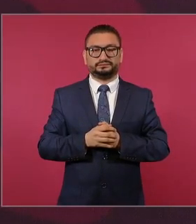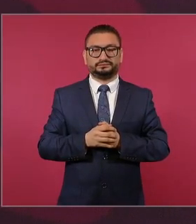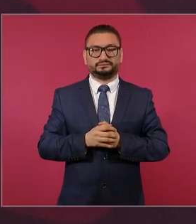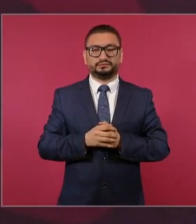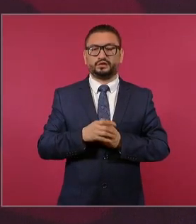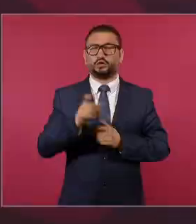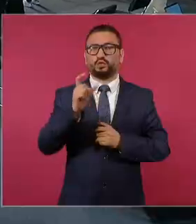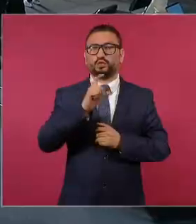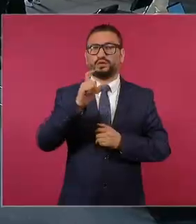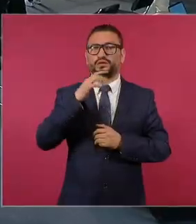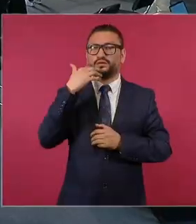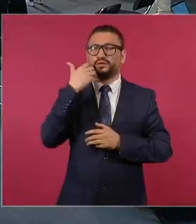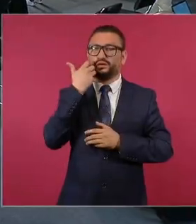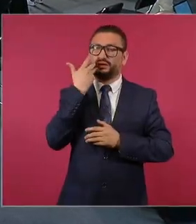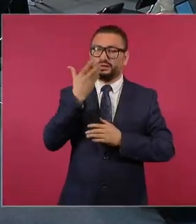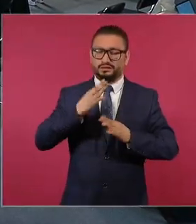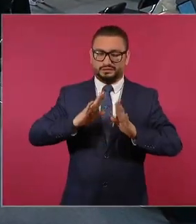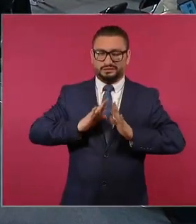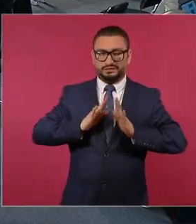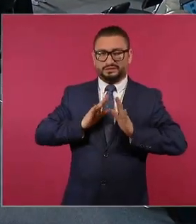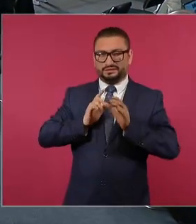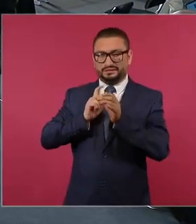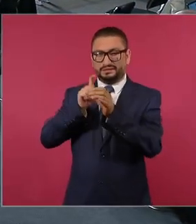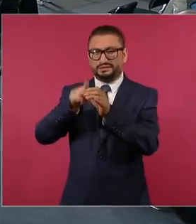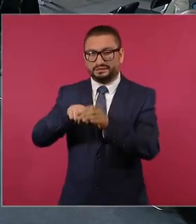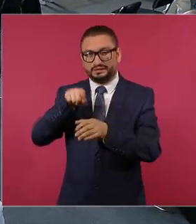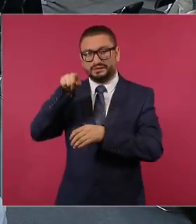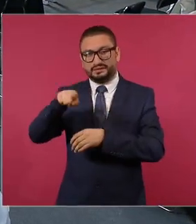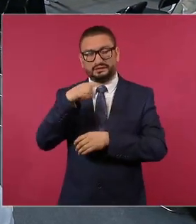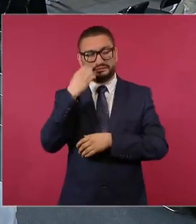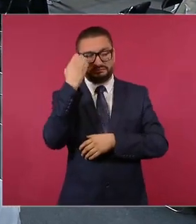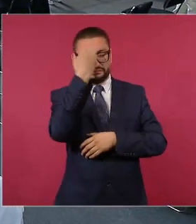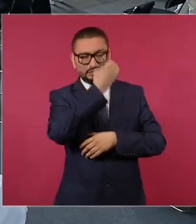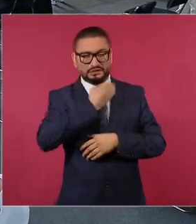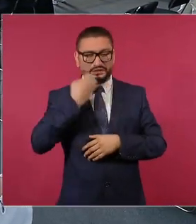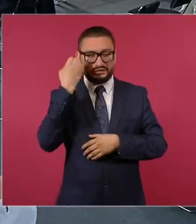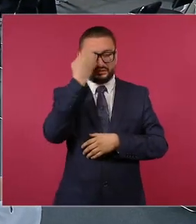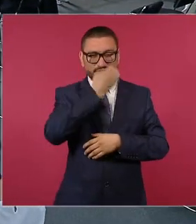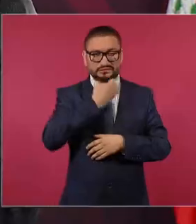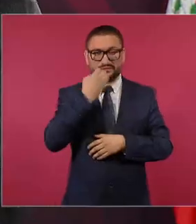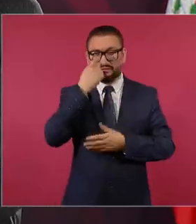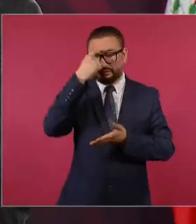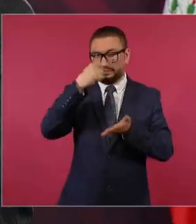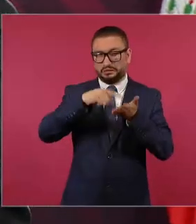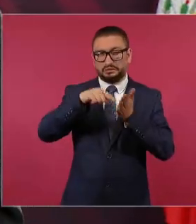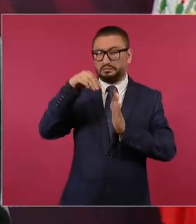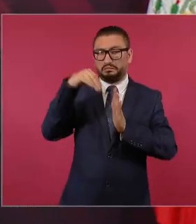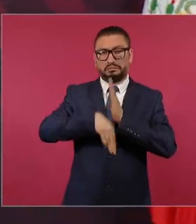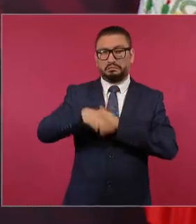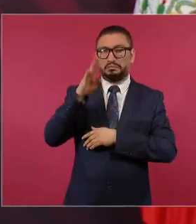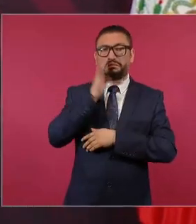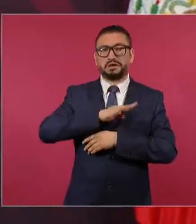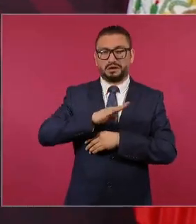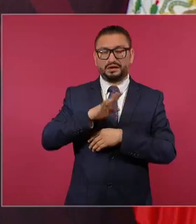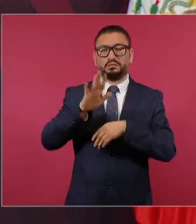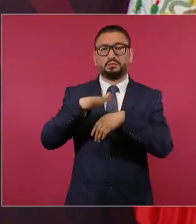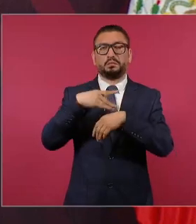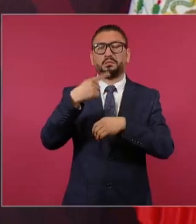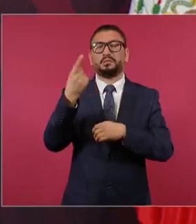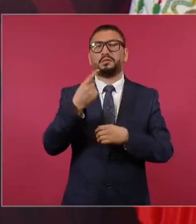Cuando quería entrar al ejército y le hicieron el examen, y parece que no lo pasó, pero